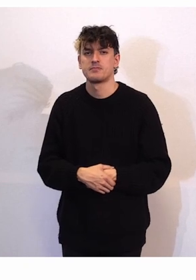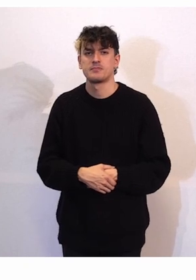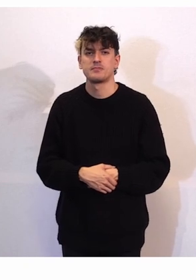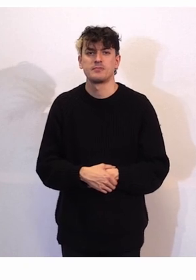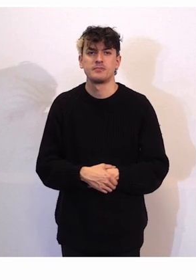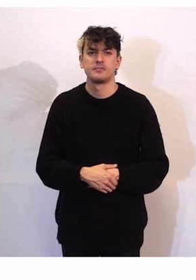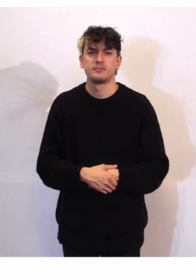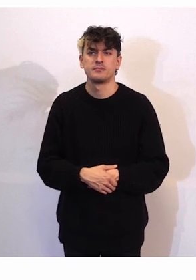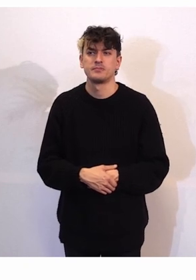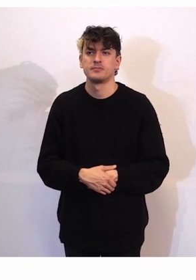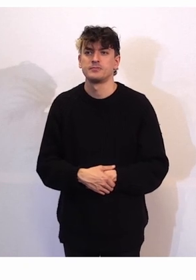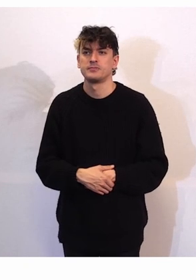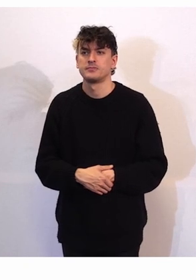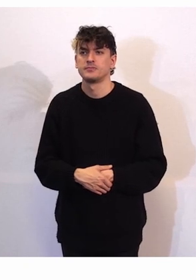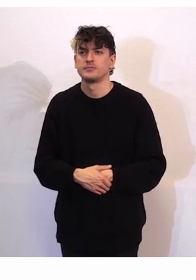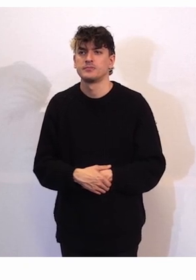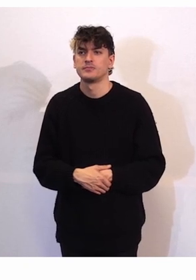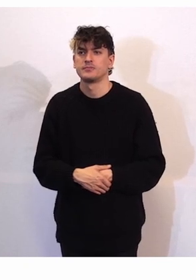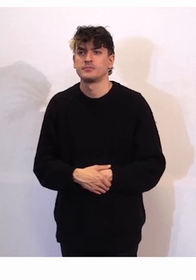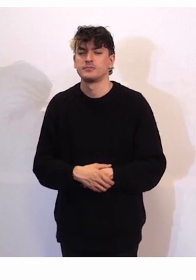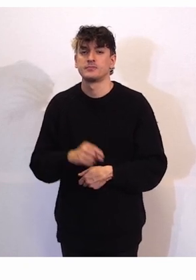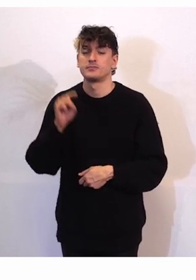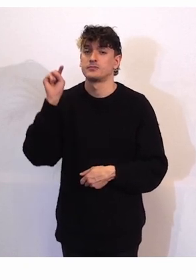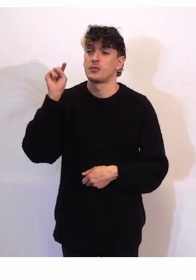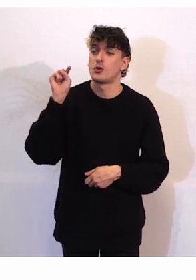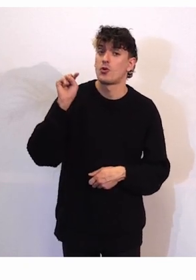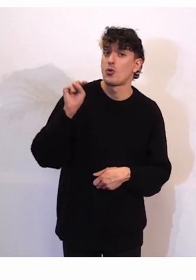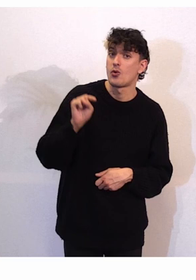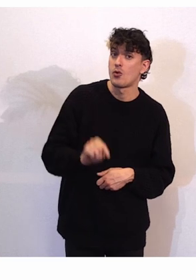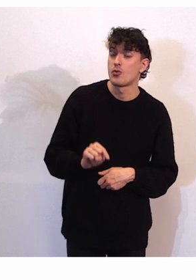Y hoy viene a